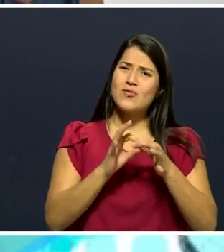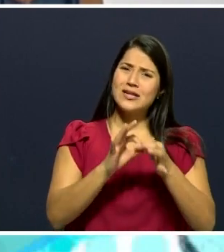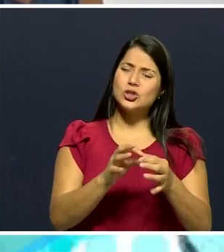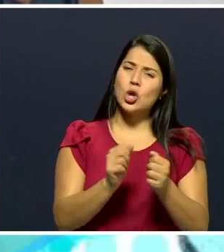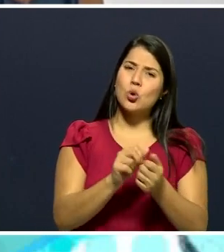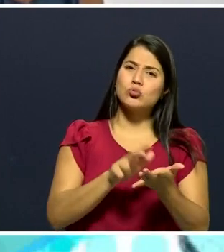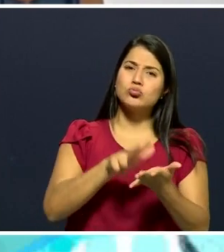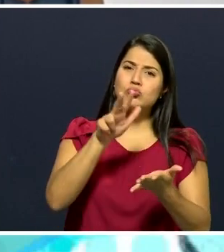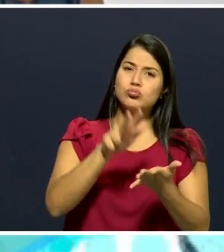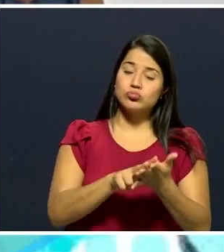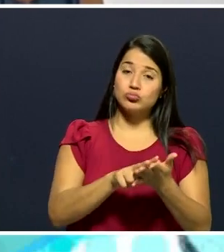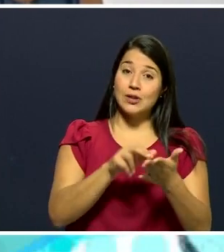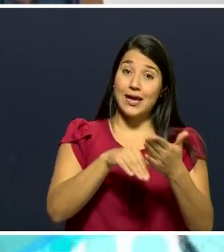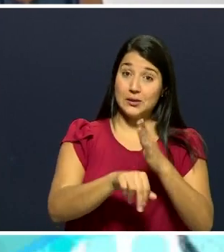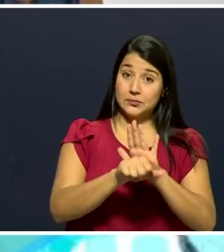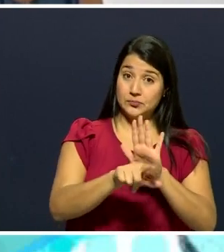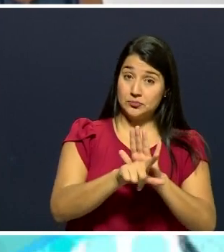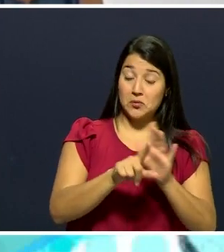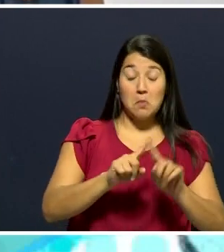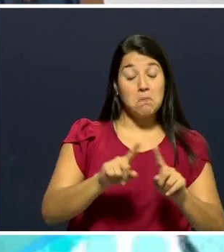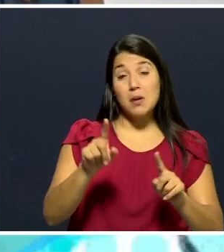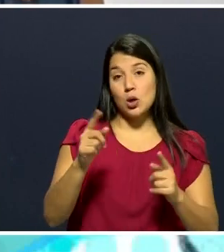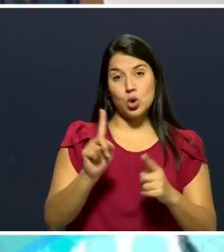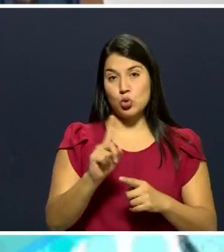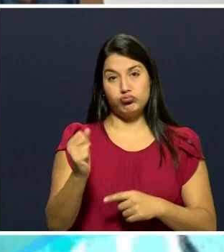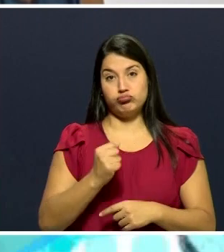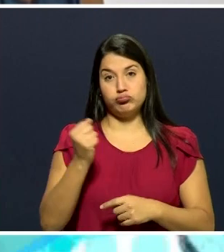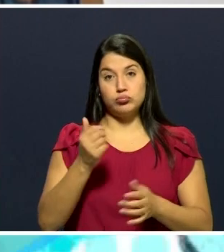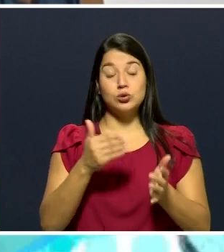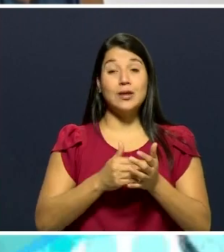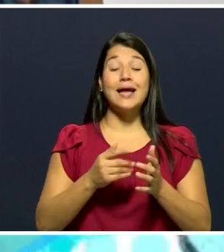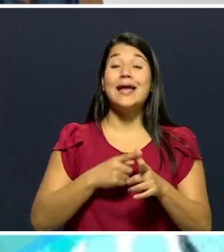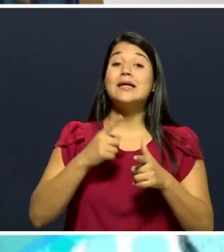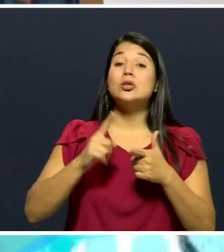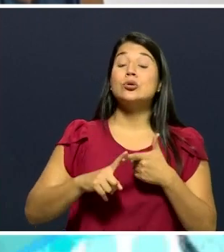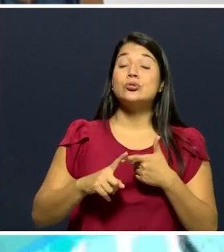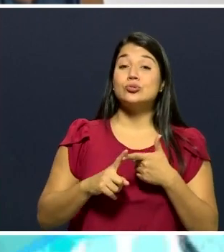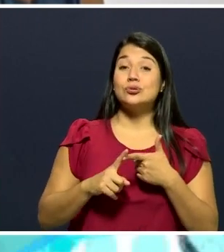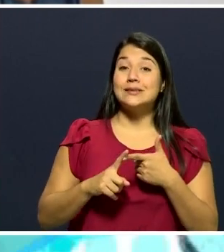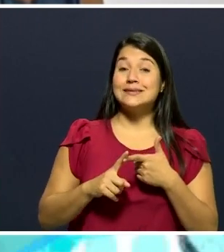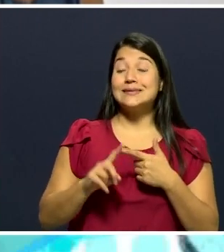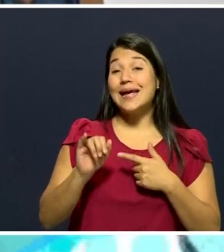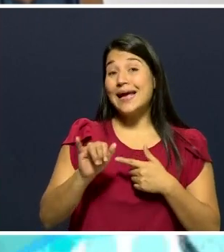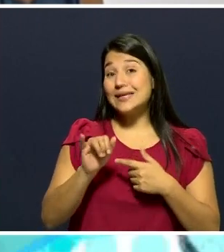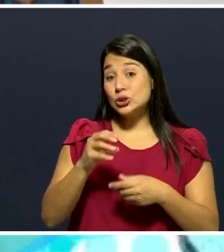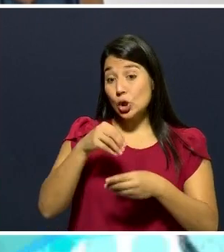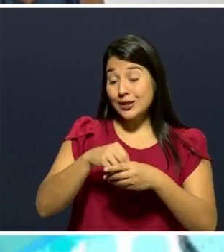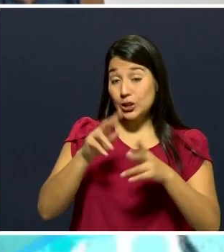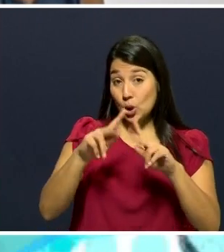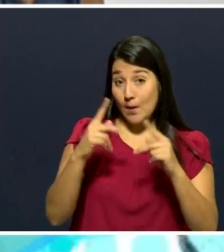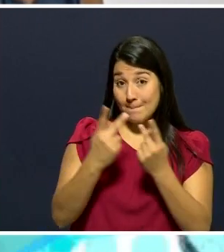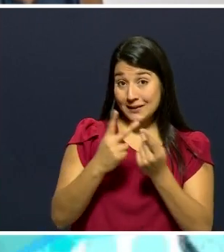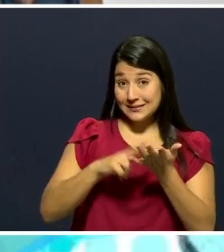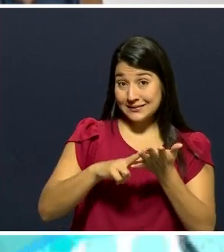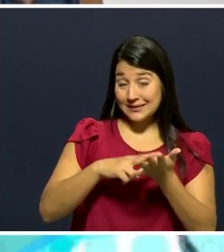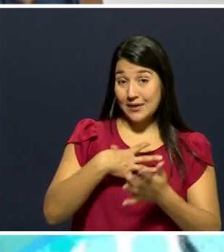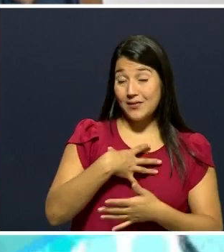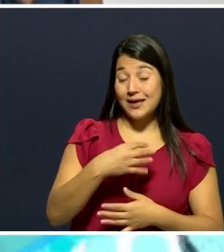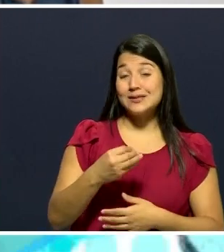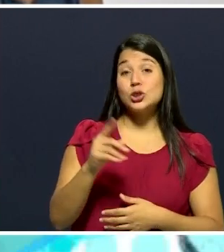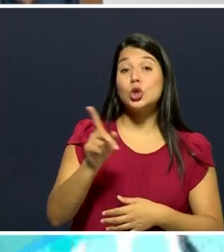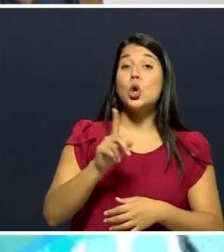legislativa. Y además que esto hace que a lo interno no logre fructificar una candidatura que